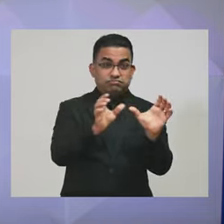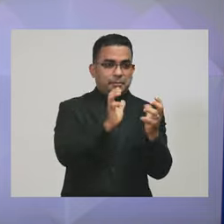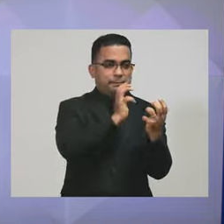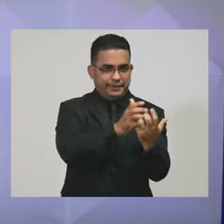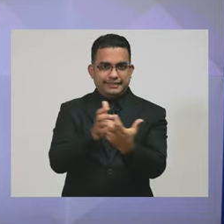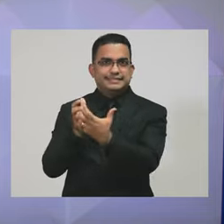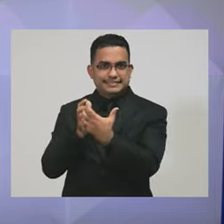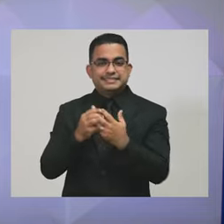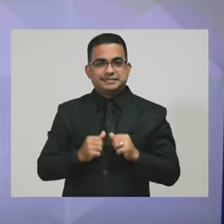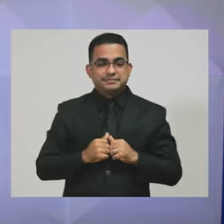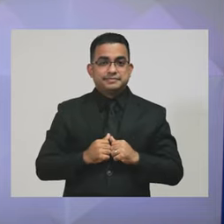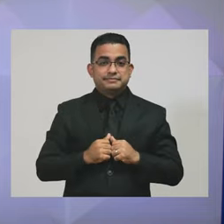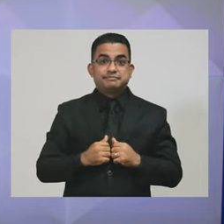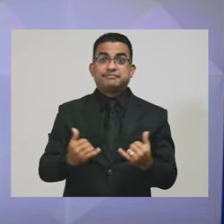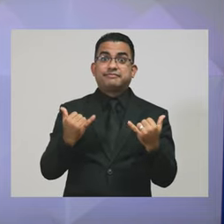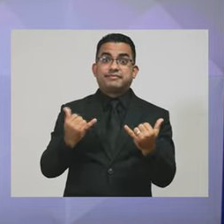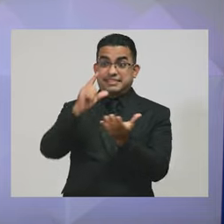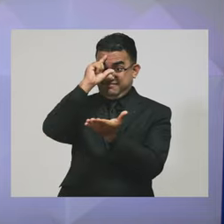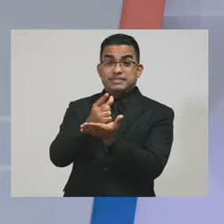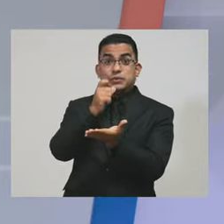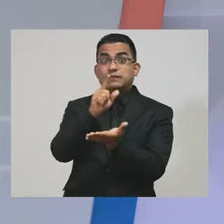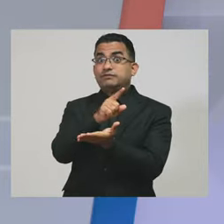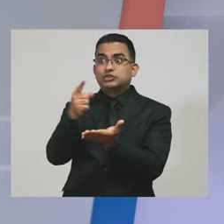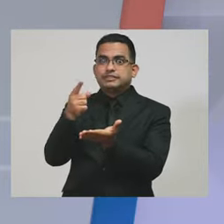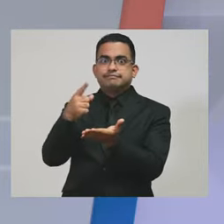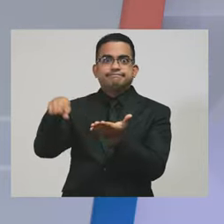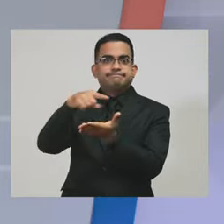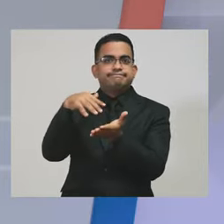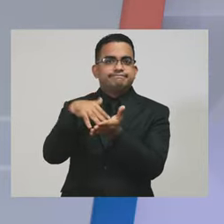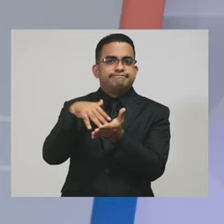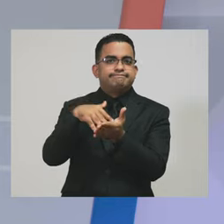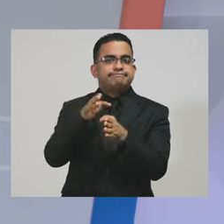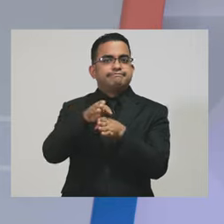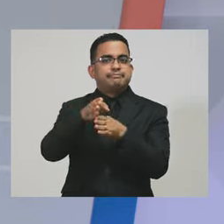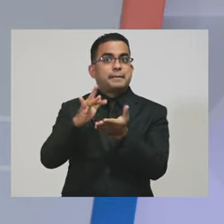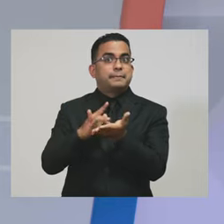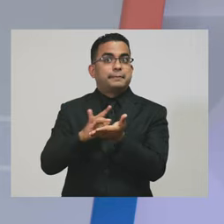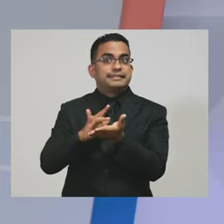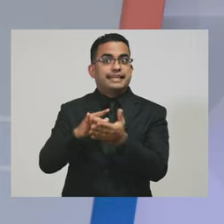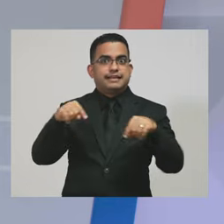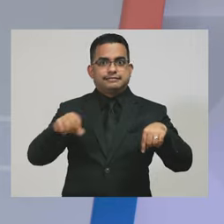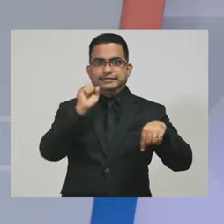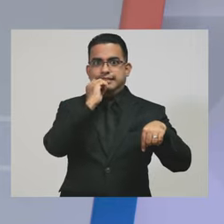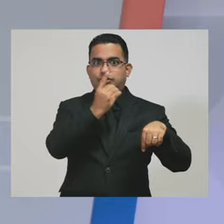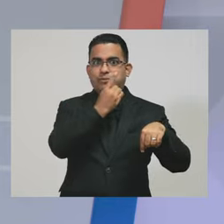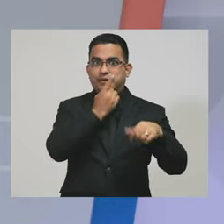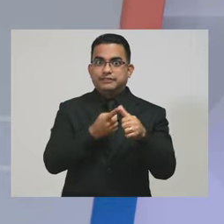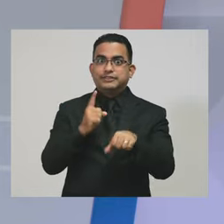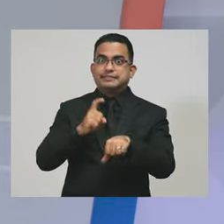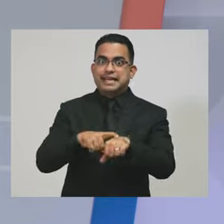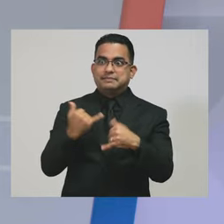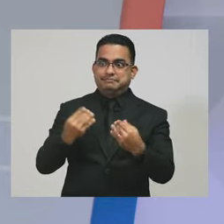los títulos y certificados a que son acreedores hoy egresan los primeros graduados de la carrera de medicina